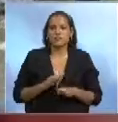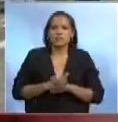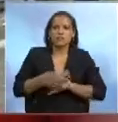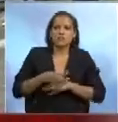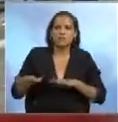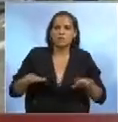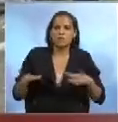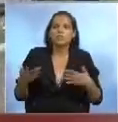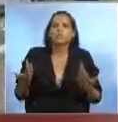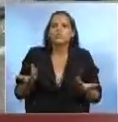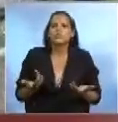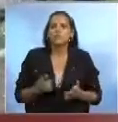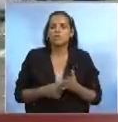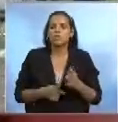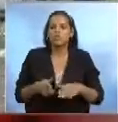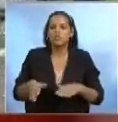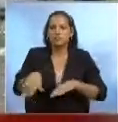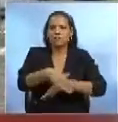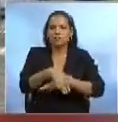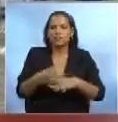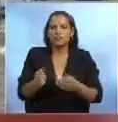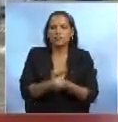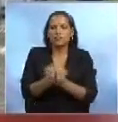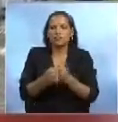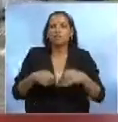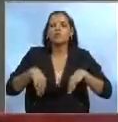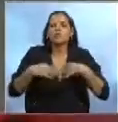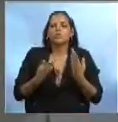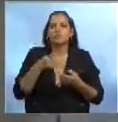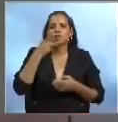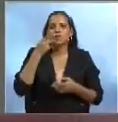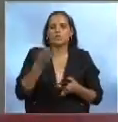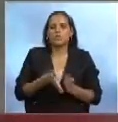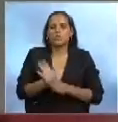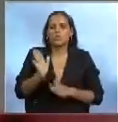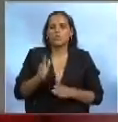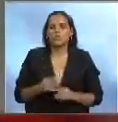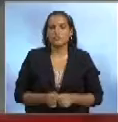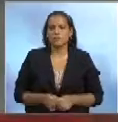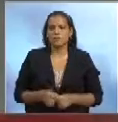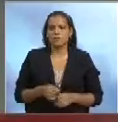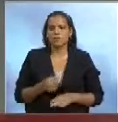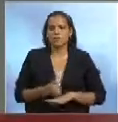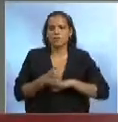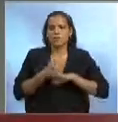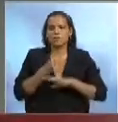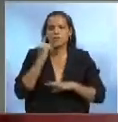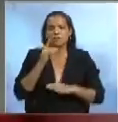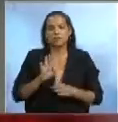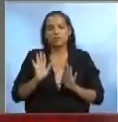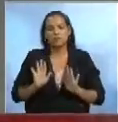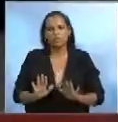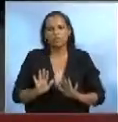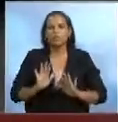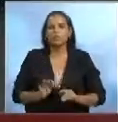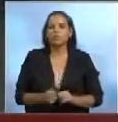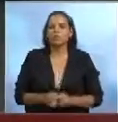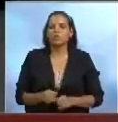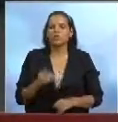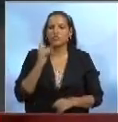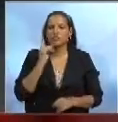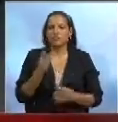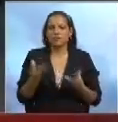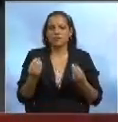terremoto, un maremoto y las calles caotizadas. ¿Cómo sale el pueblo? Dirigentes de la transportación piden paciencia. Aunque